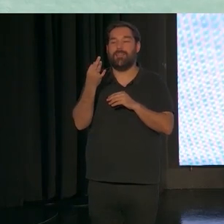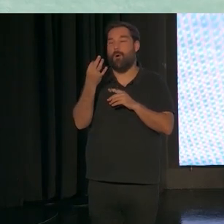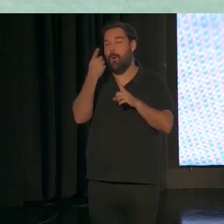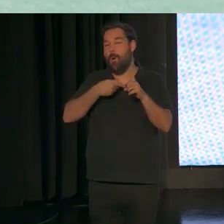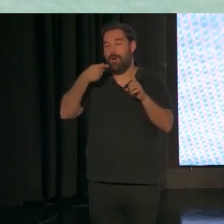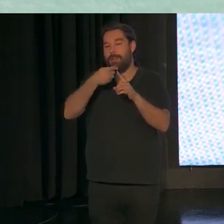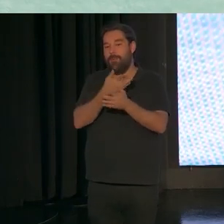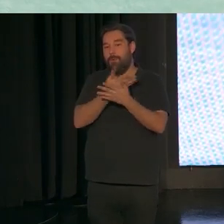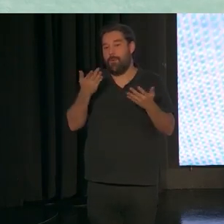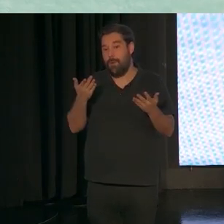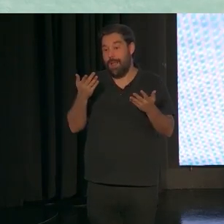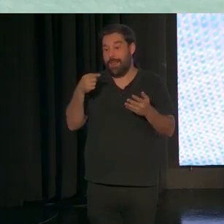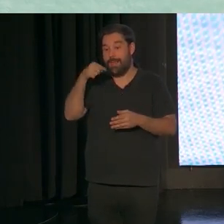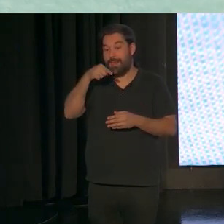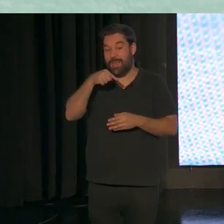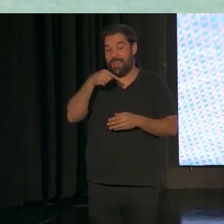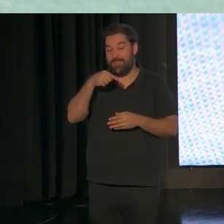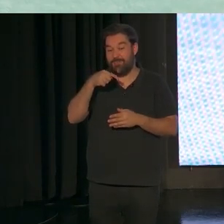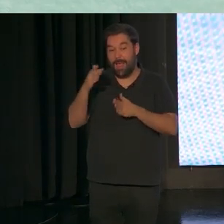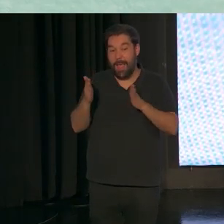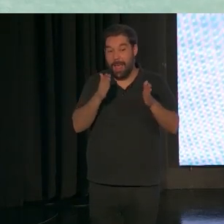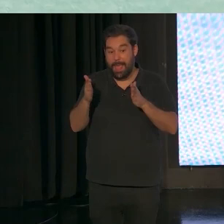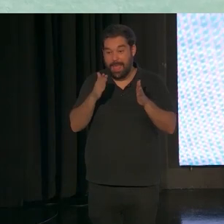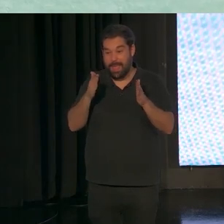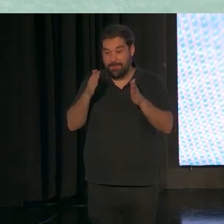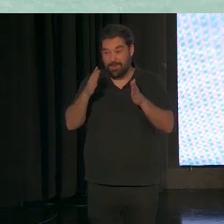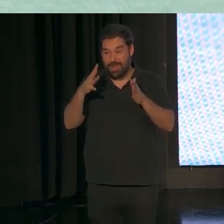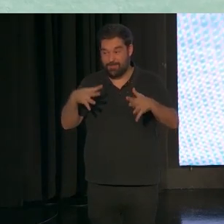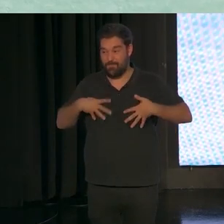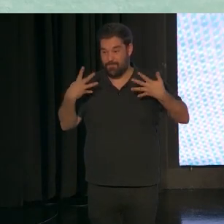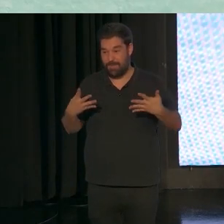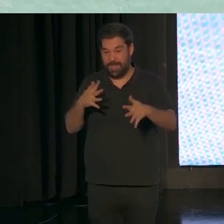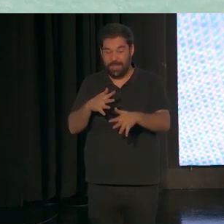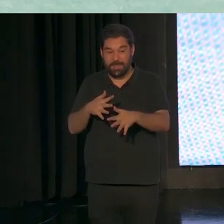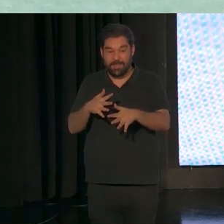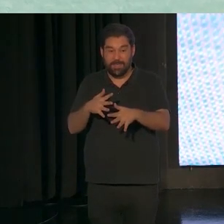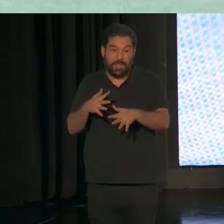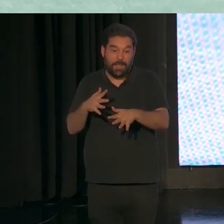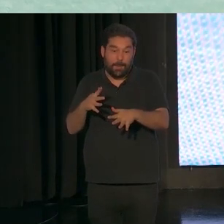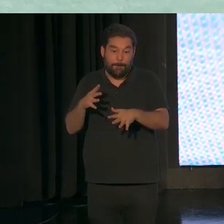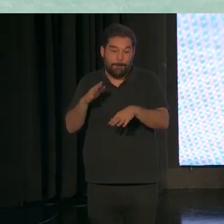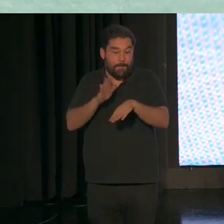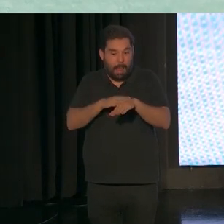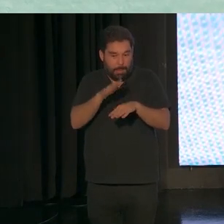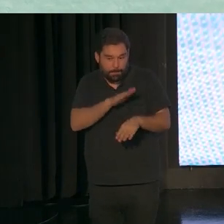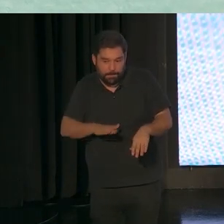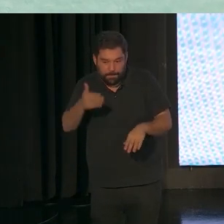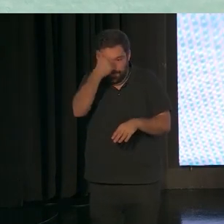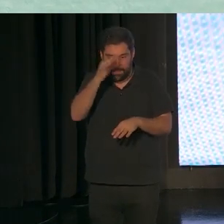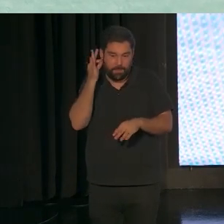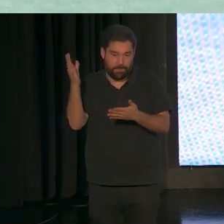que sean momentos realmente estimulantes para todos los niños en la escuela infantil